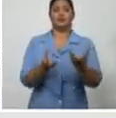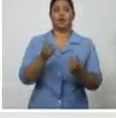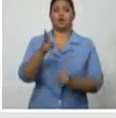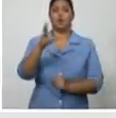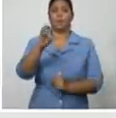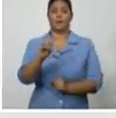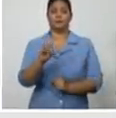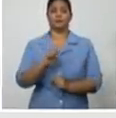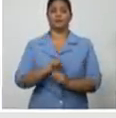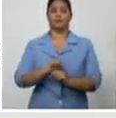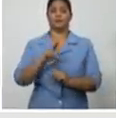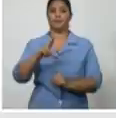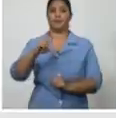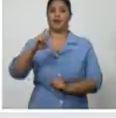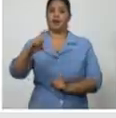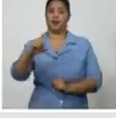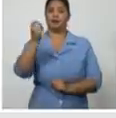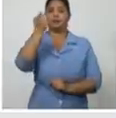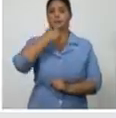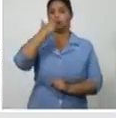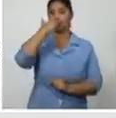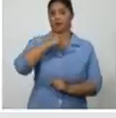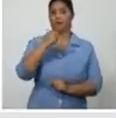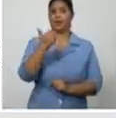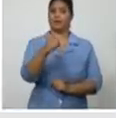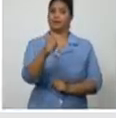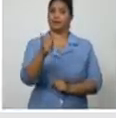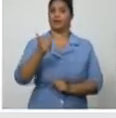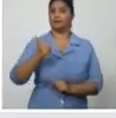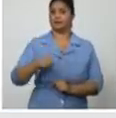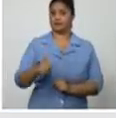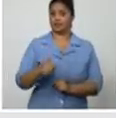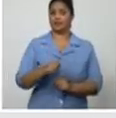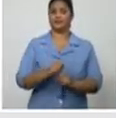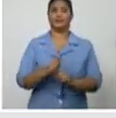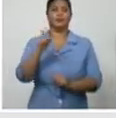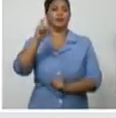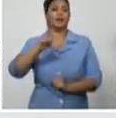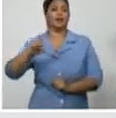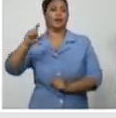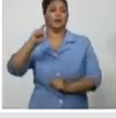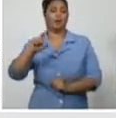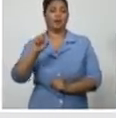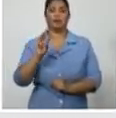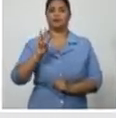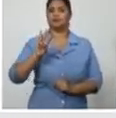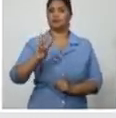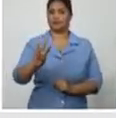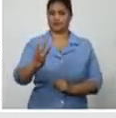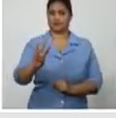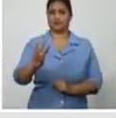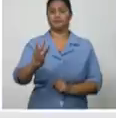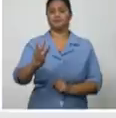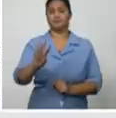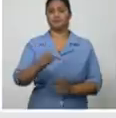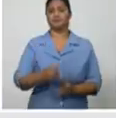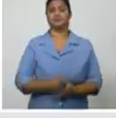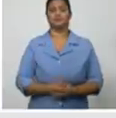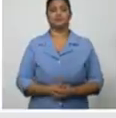10 cada uno, y la provincia de Camagüey diagnostica 3 casos con COVID-19